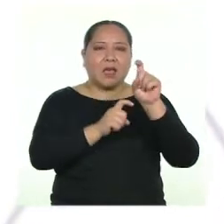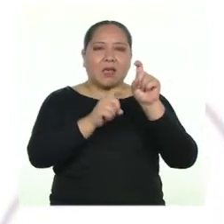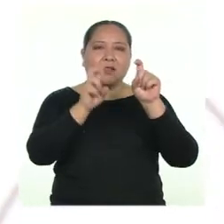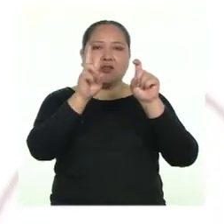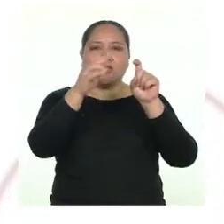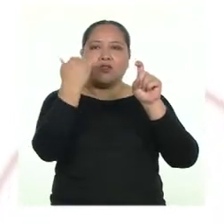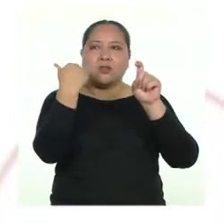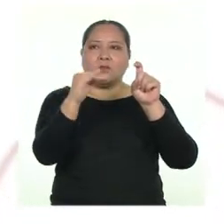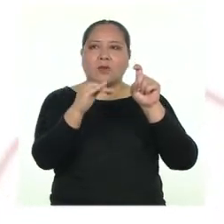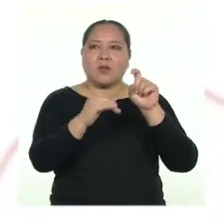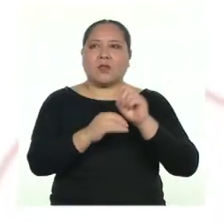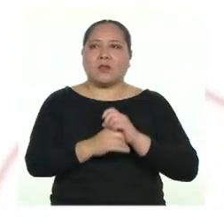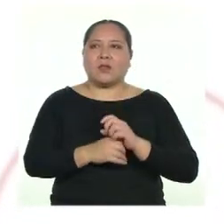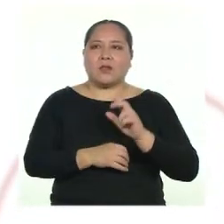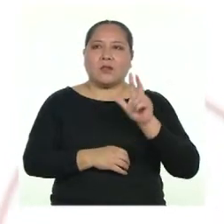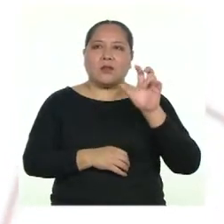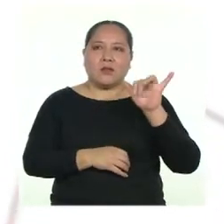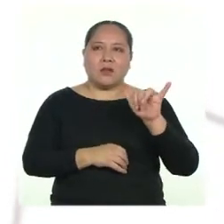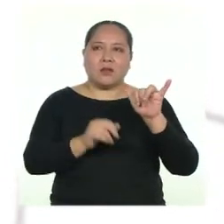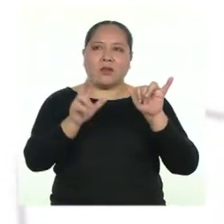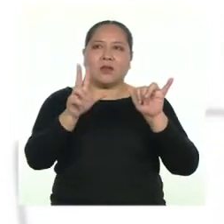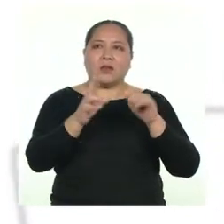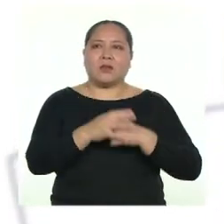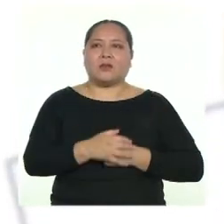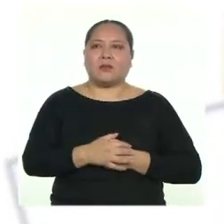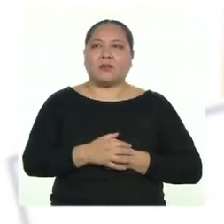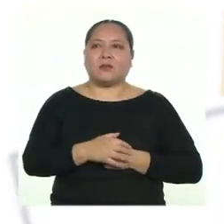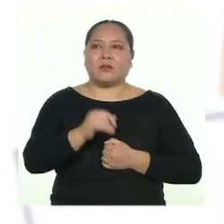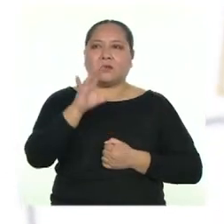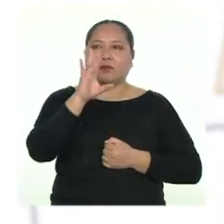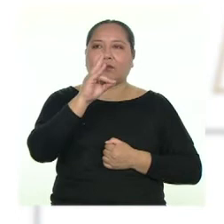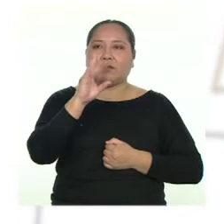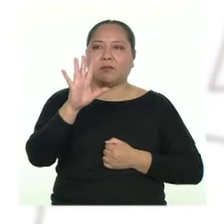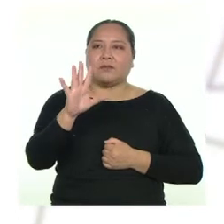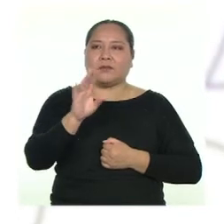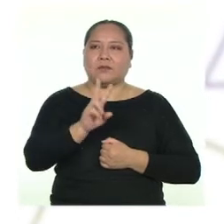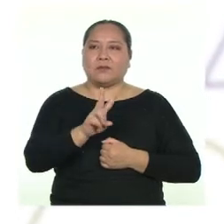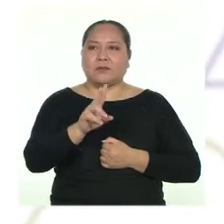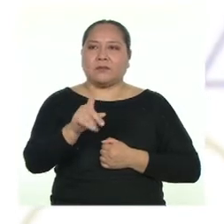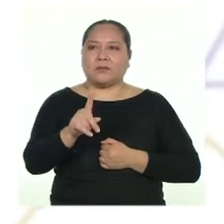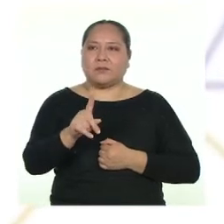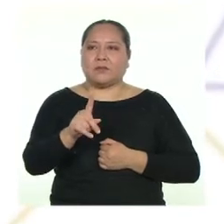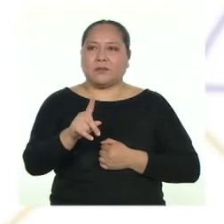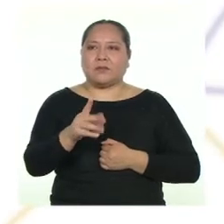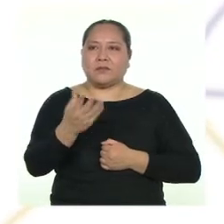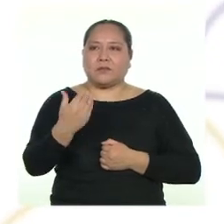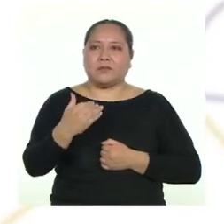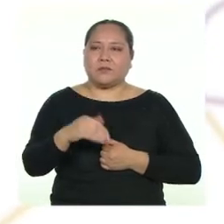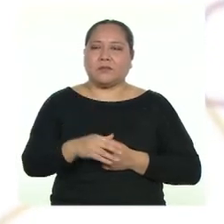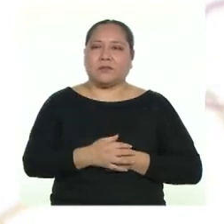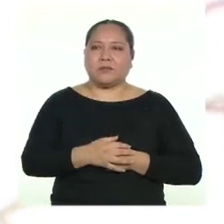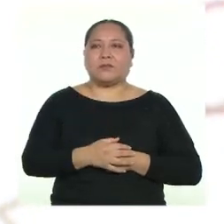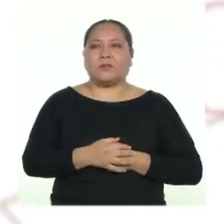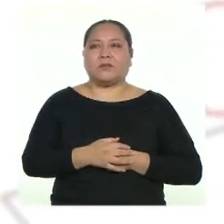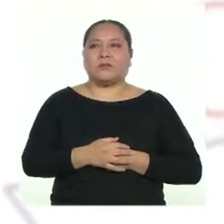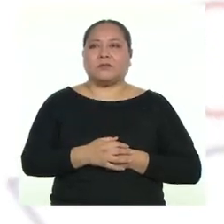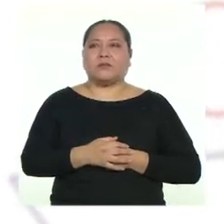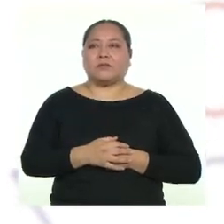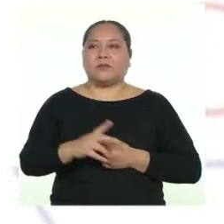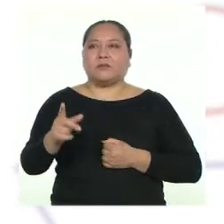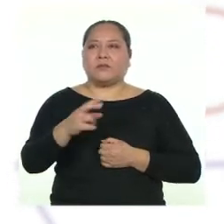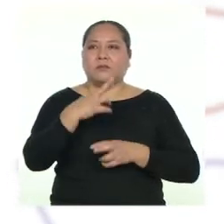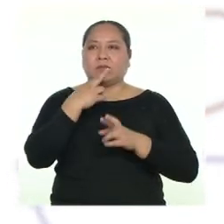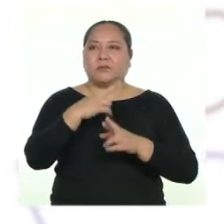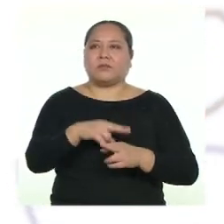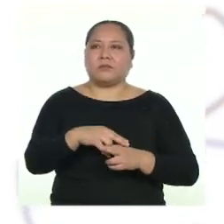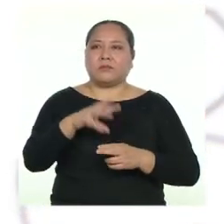sería 3. Así me va a resultar 75 y 21 gramos de carbohidratos respectivamente. Y en